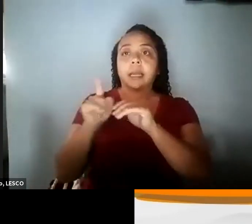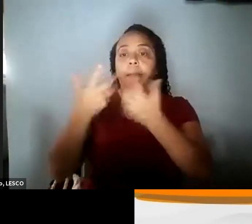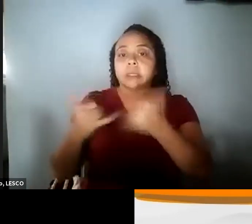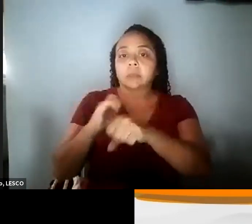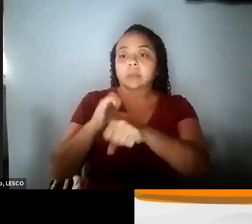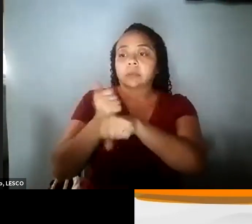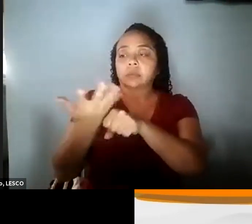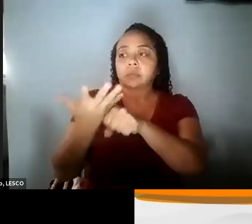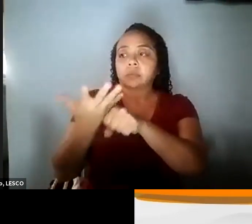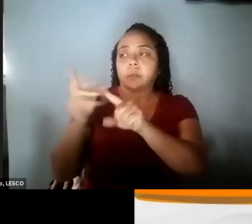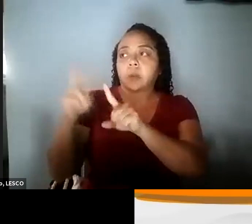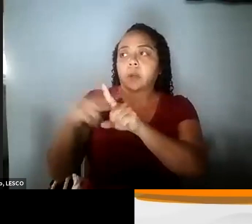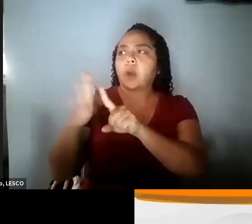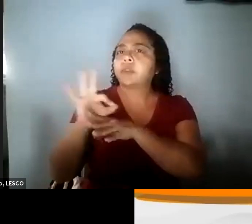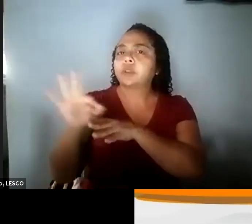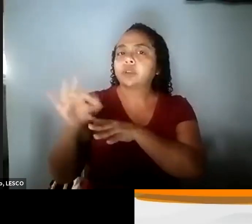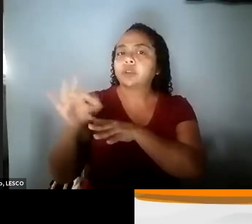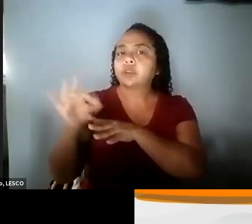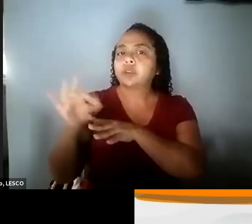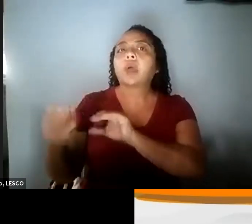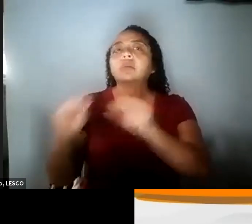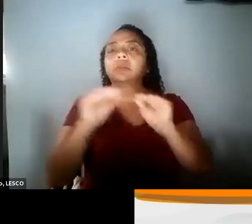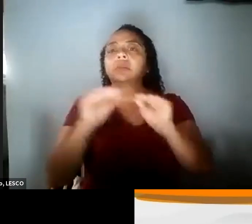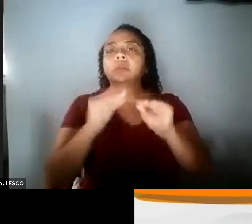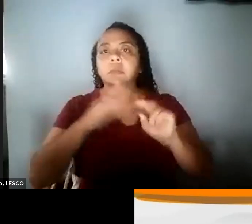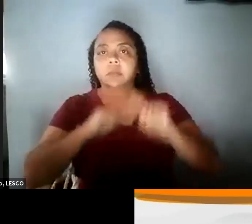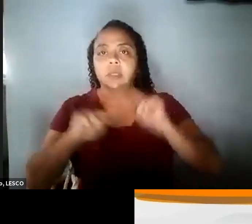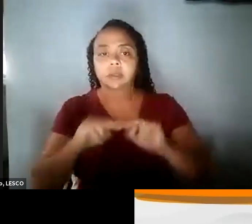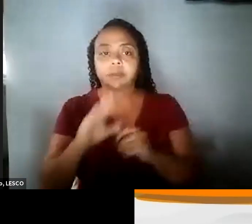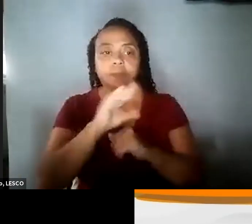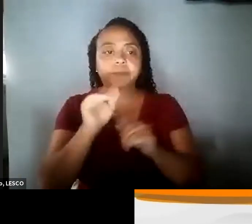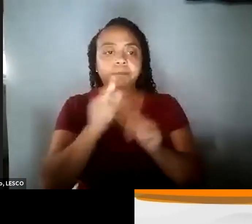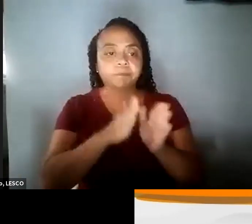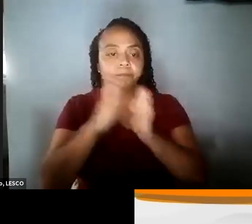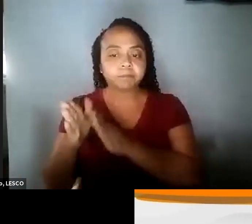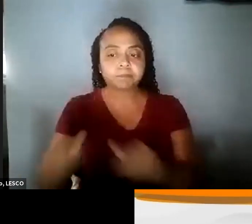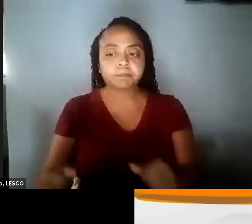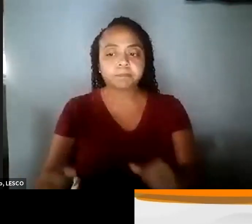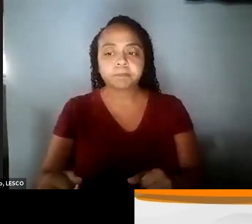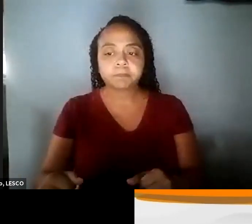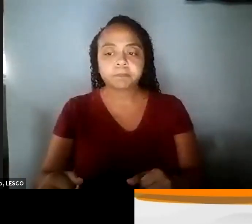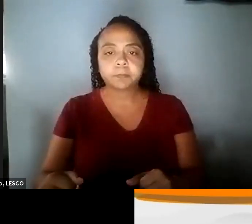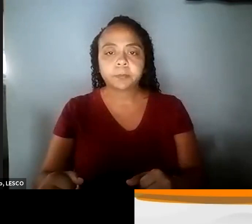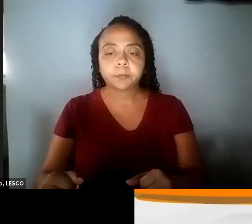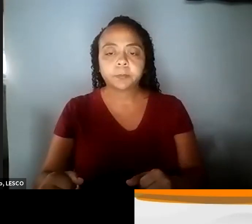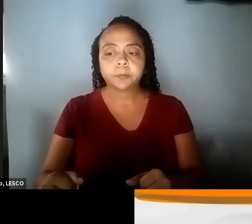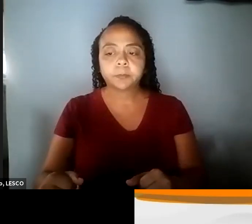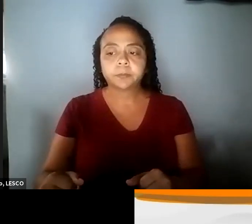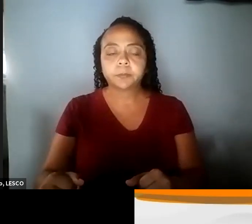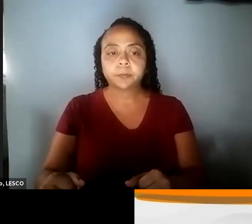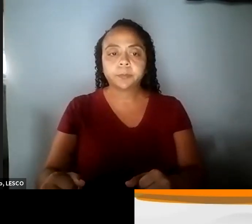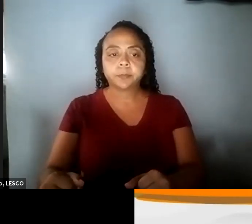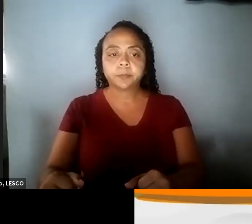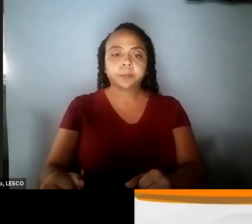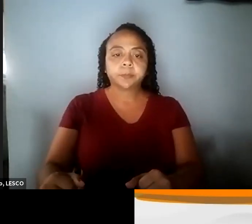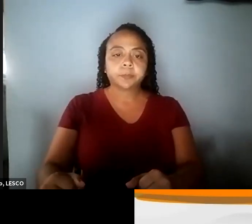funcionó como yo lo puedo trasladar a mi negocio y por otro lado pues robustecer las personas políticas públicas que